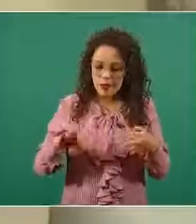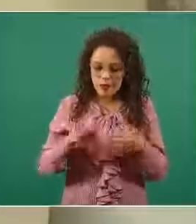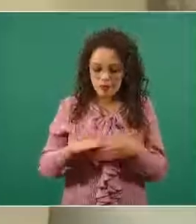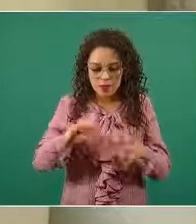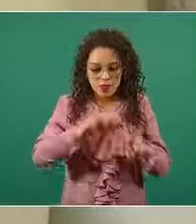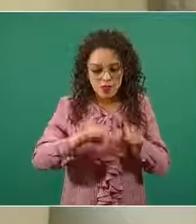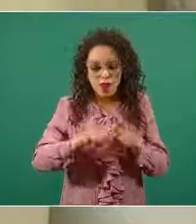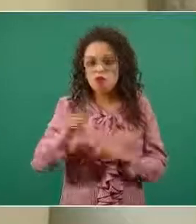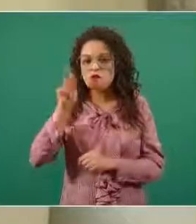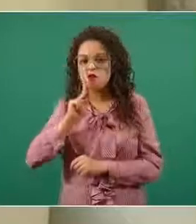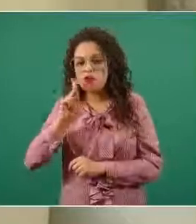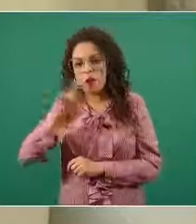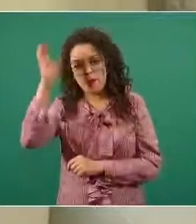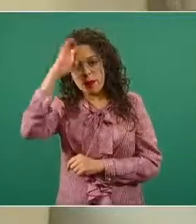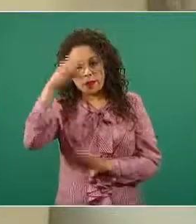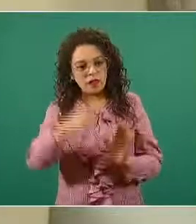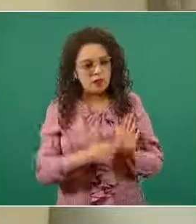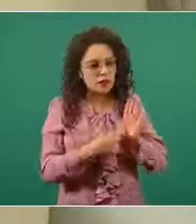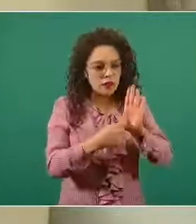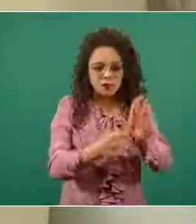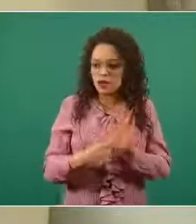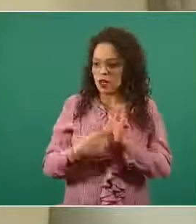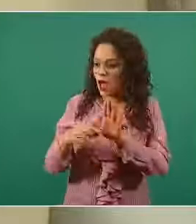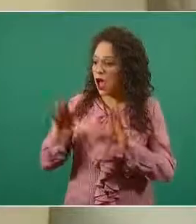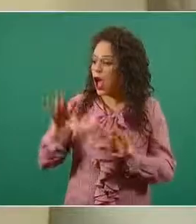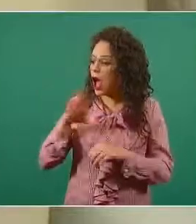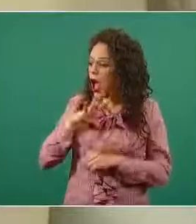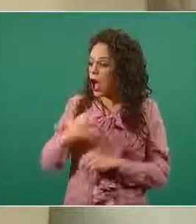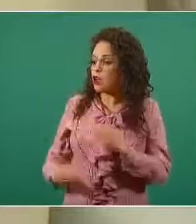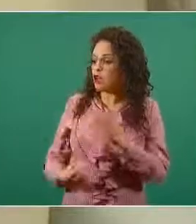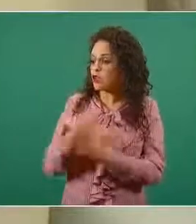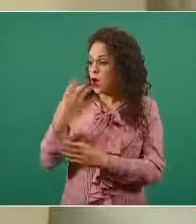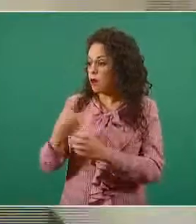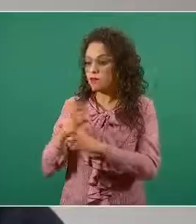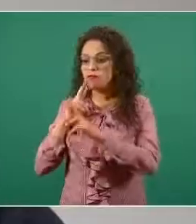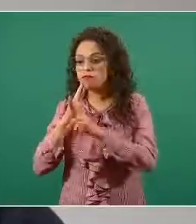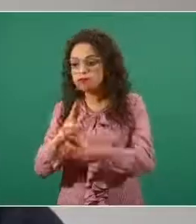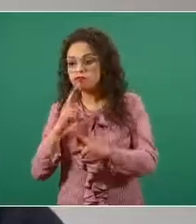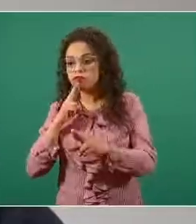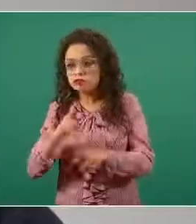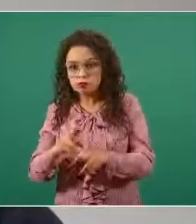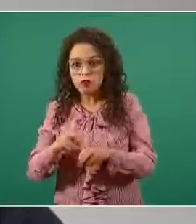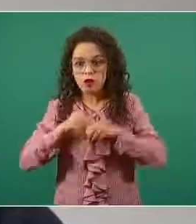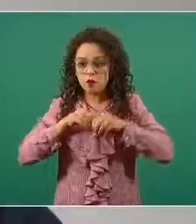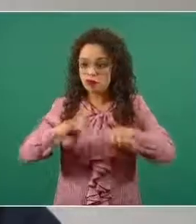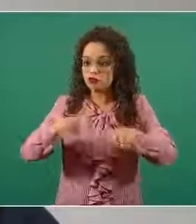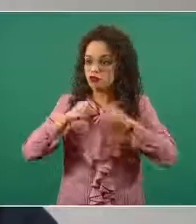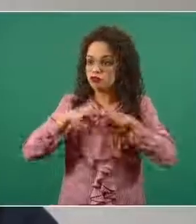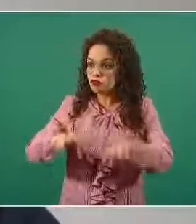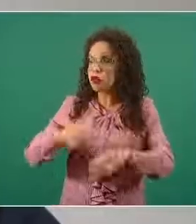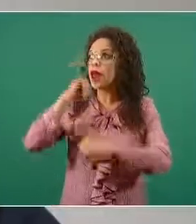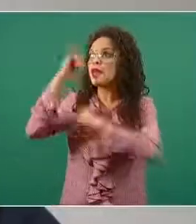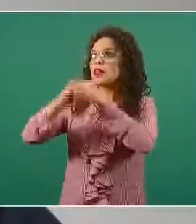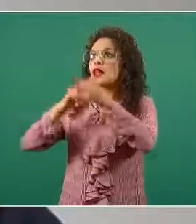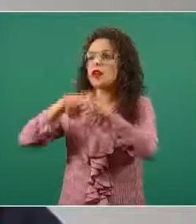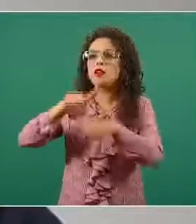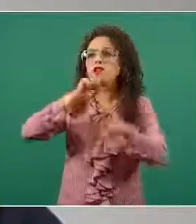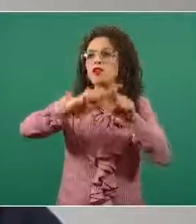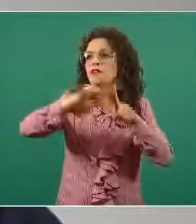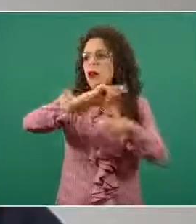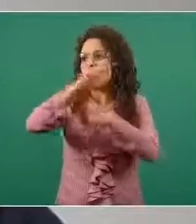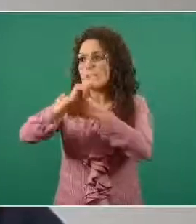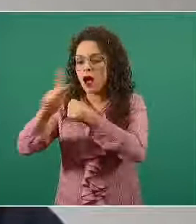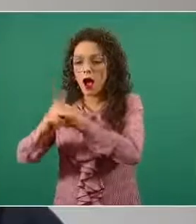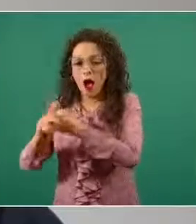estas evidencias, todos estos nuevos resultados de estudios que se están publicando a nivel internacional, están al tanto del